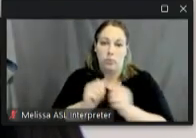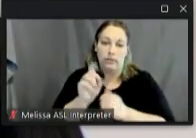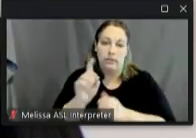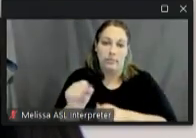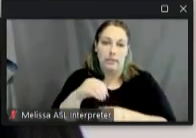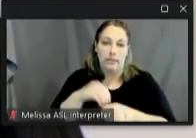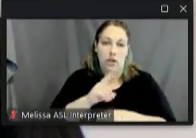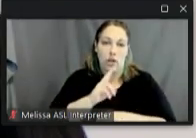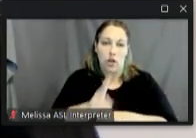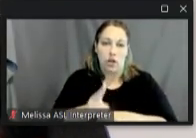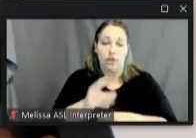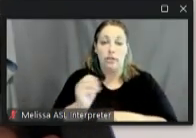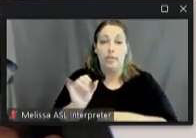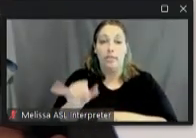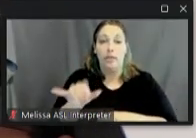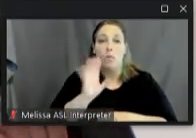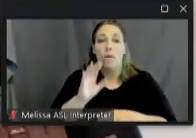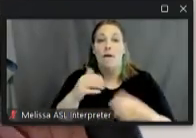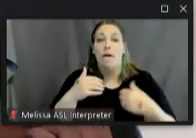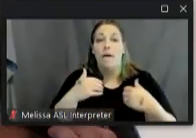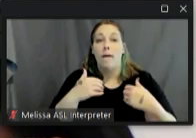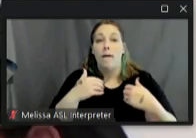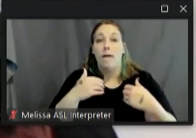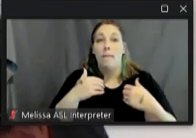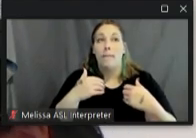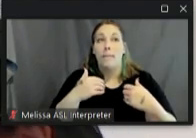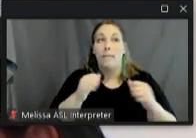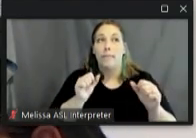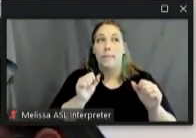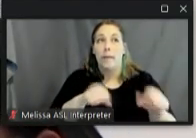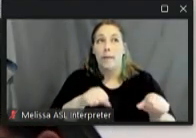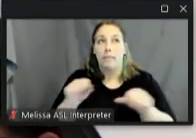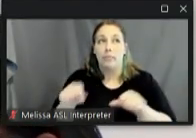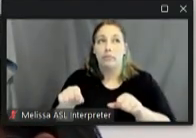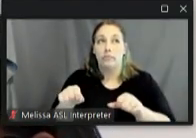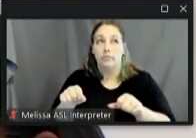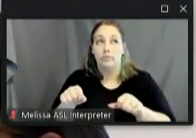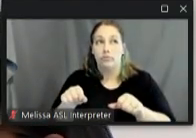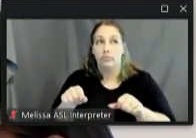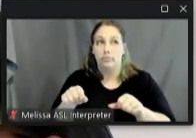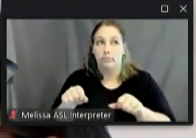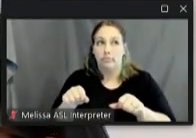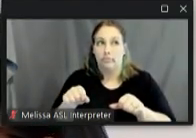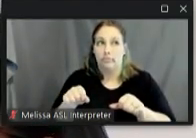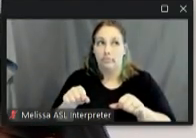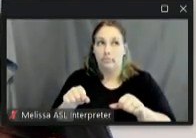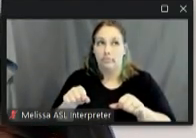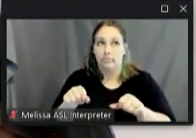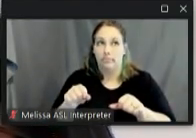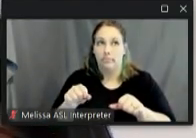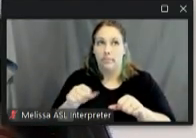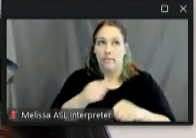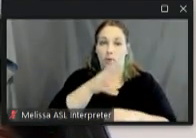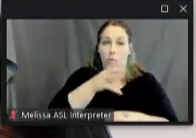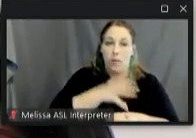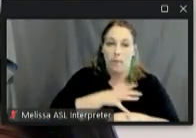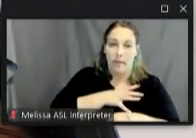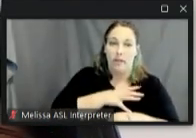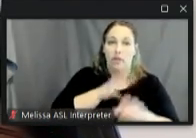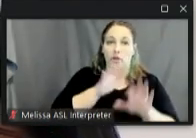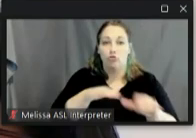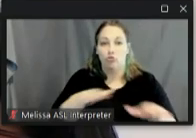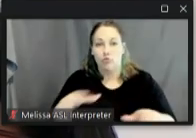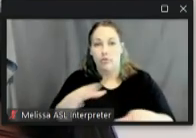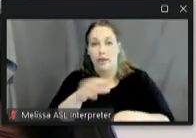lo que nos permitirá mejorar la atención con enfoque de género e interseccionalidad en materia de discapacidad. A través de la